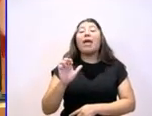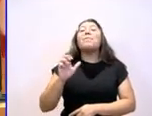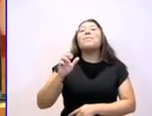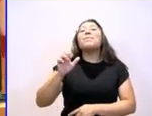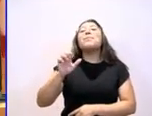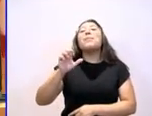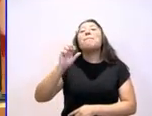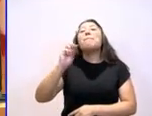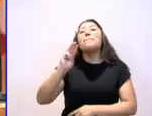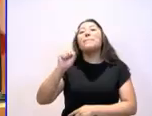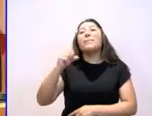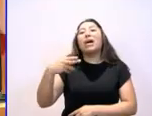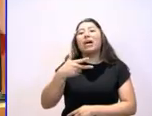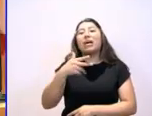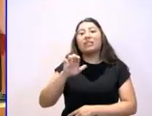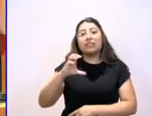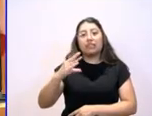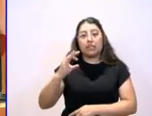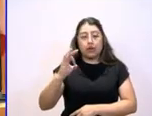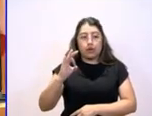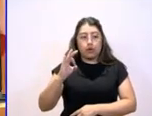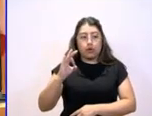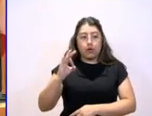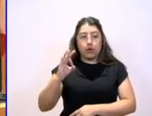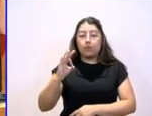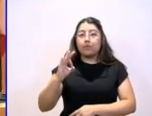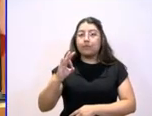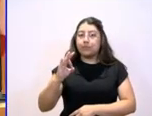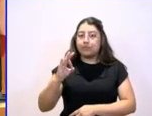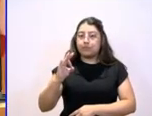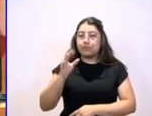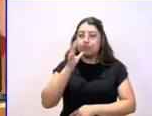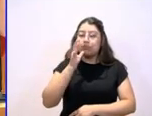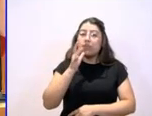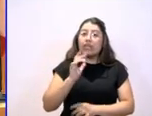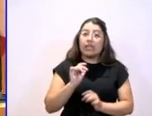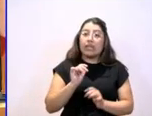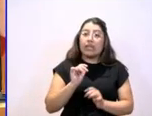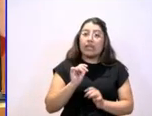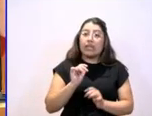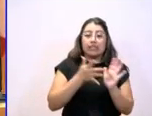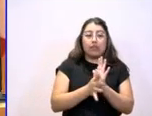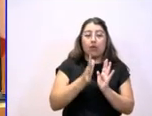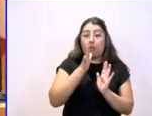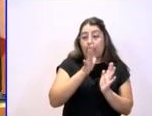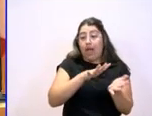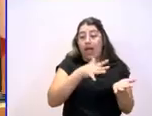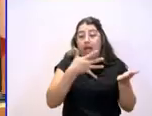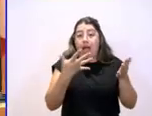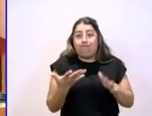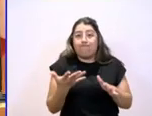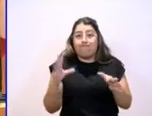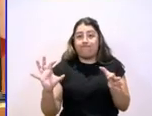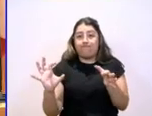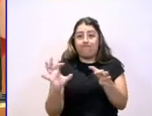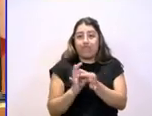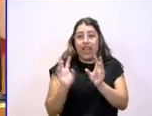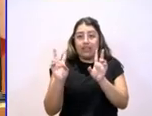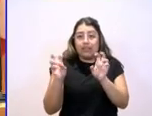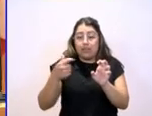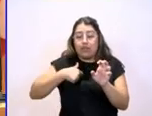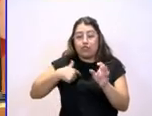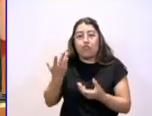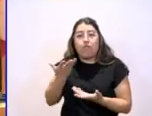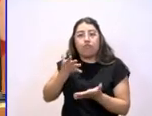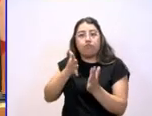de que me llamen a la cuestión, porque tiene que ver con la cuestión. Tiene mucho que ver con